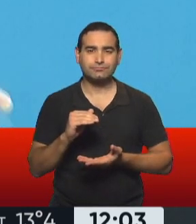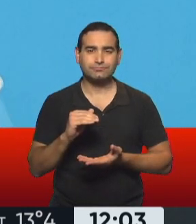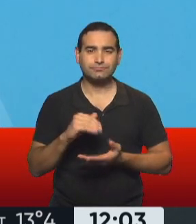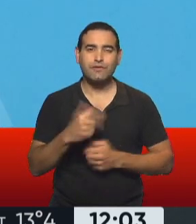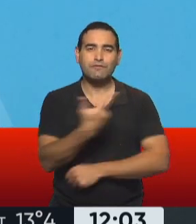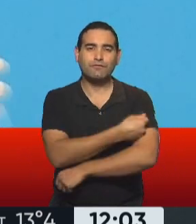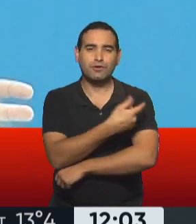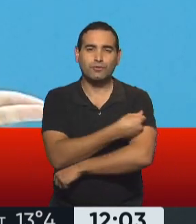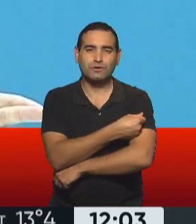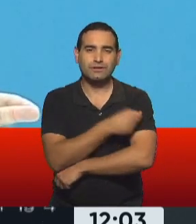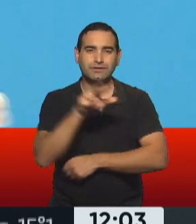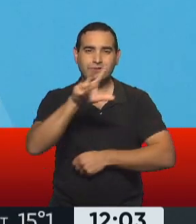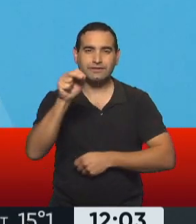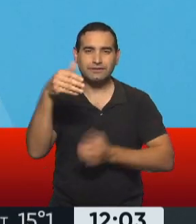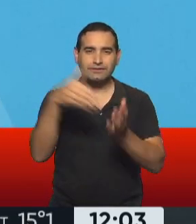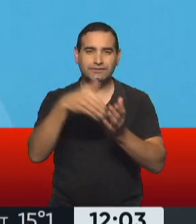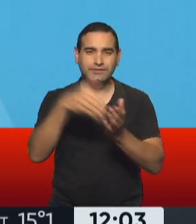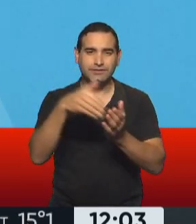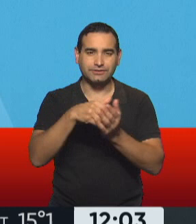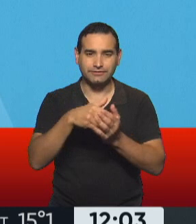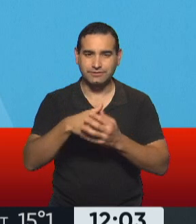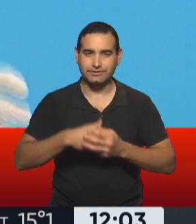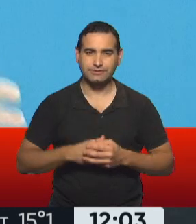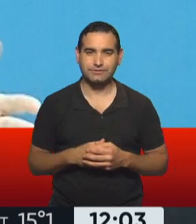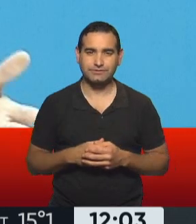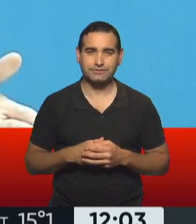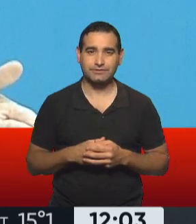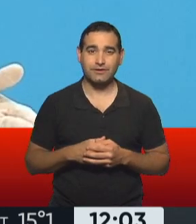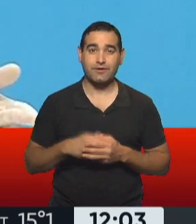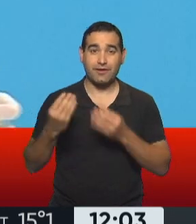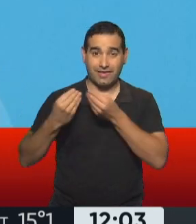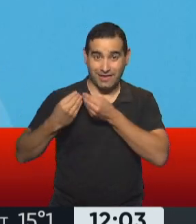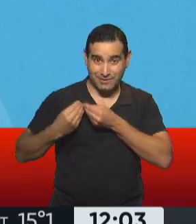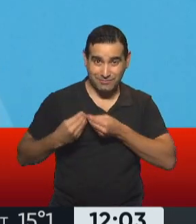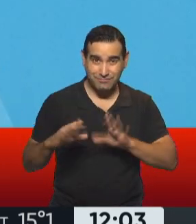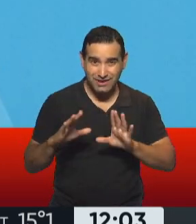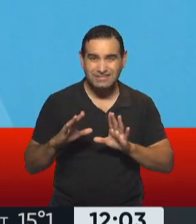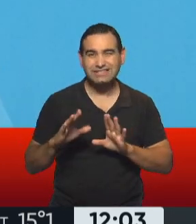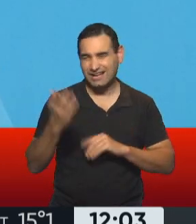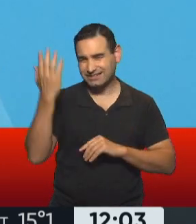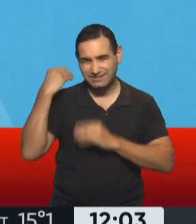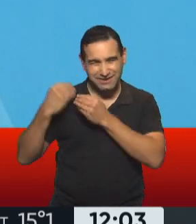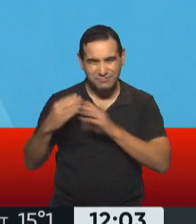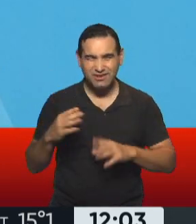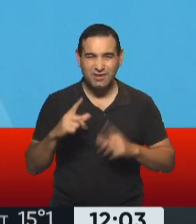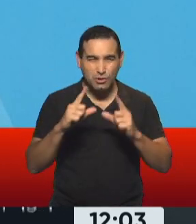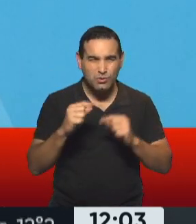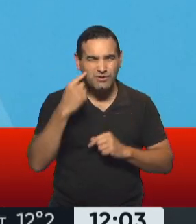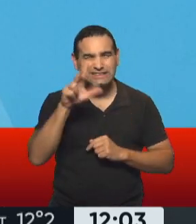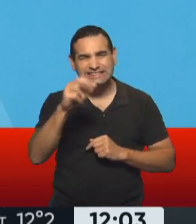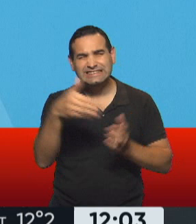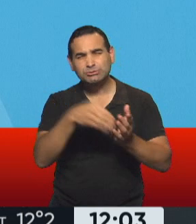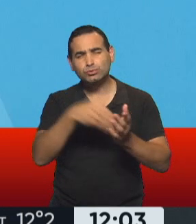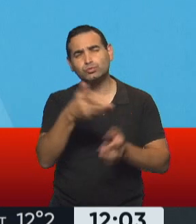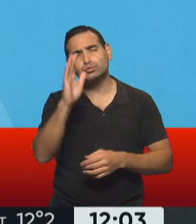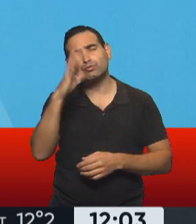las vacunas 30 millones. Cuando arrancamos, estos números parecían muy lejanos, pero